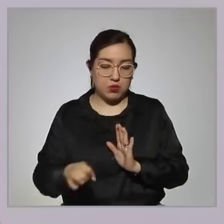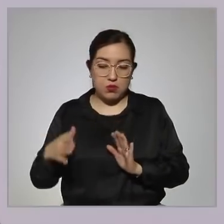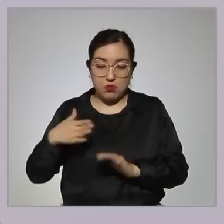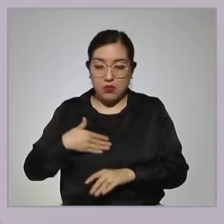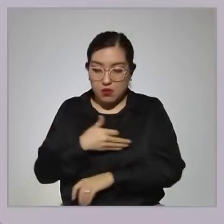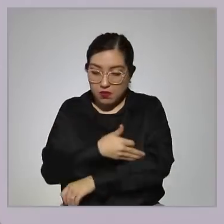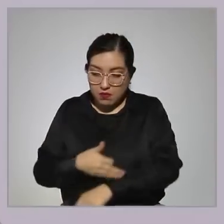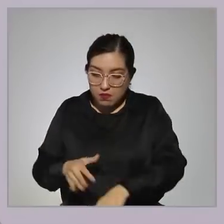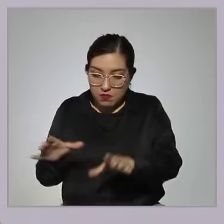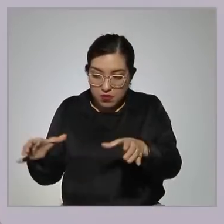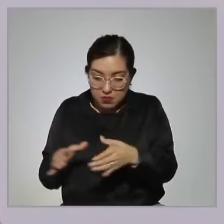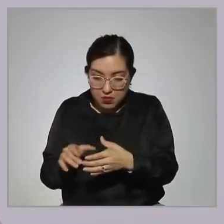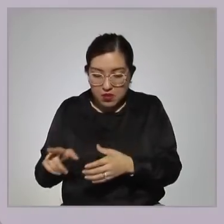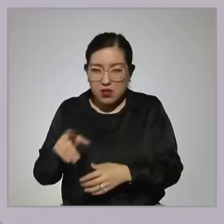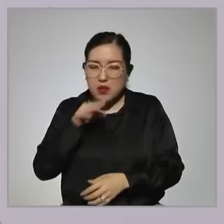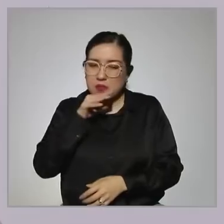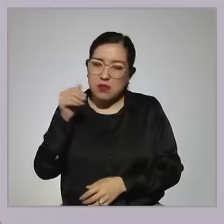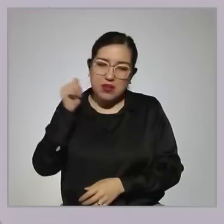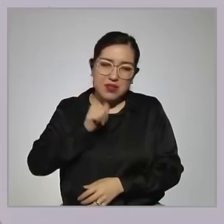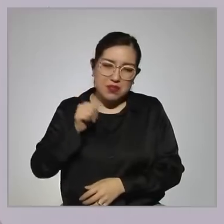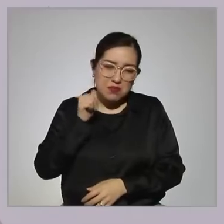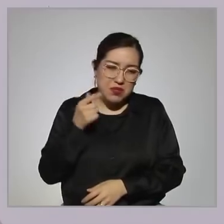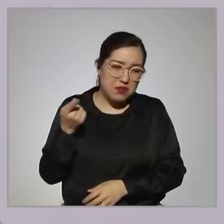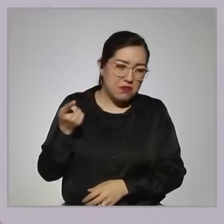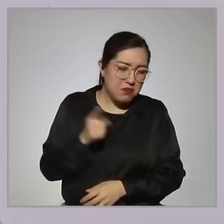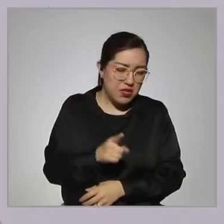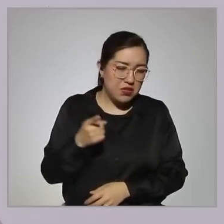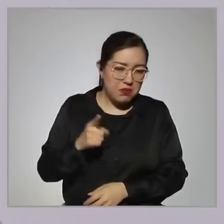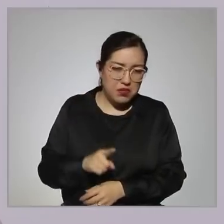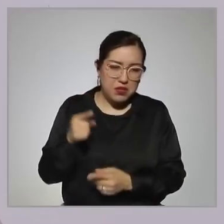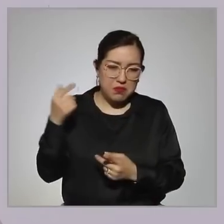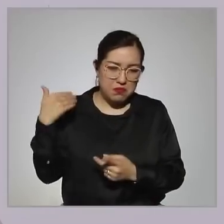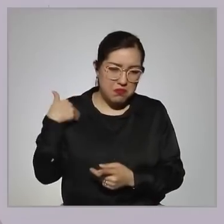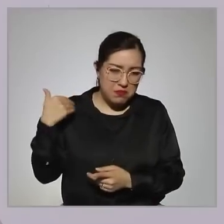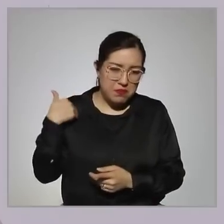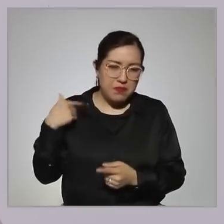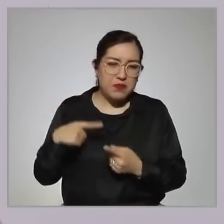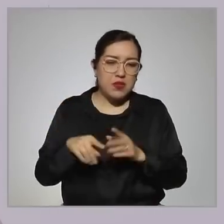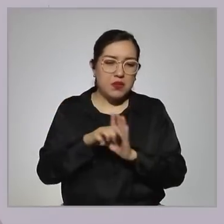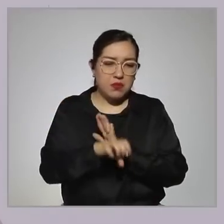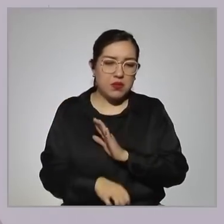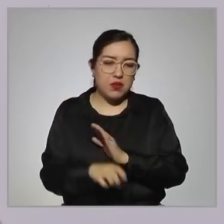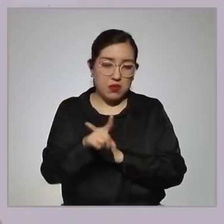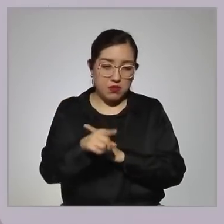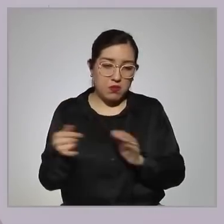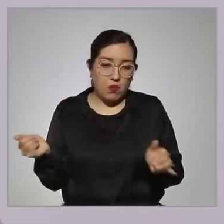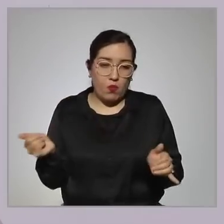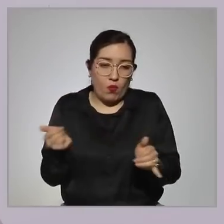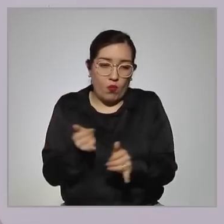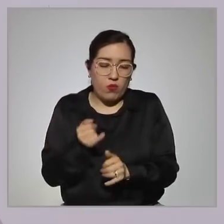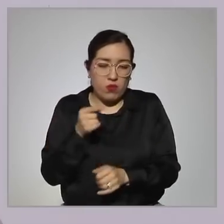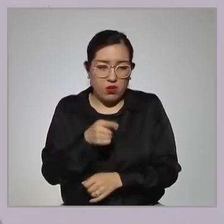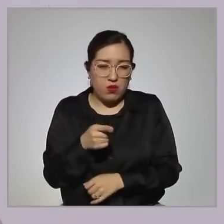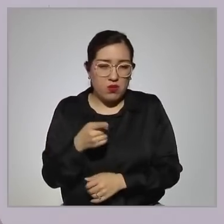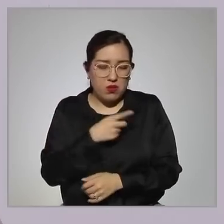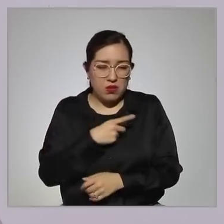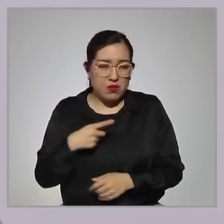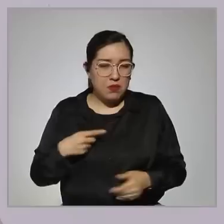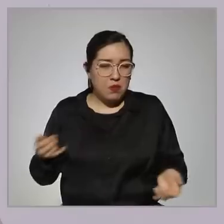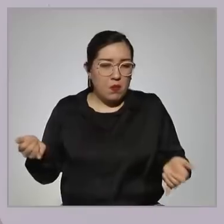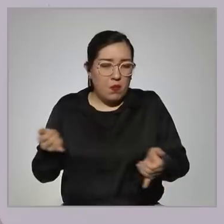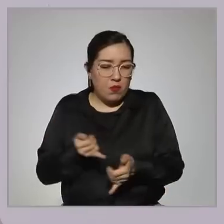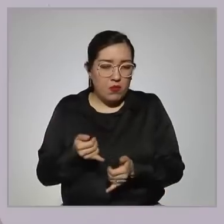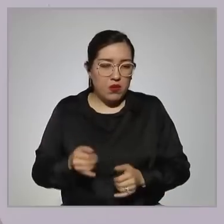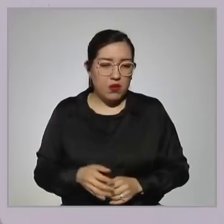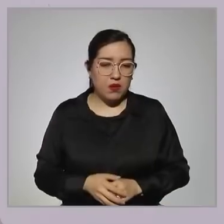familia, mi madre me presionaba mucho con ciertas cosas, ¿no? Como el peso, ¿no? Eso de bajar de peso. Llegó un momento en